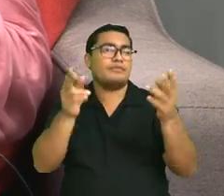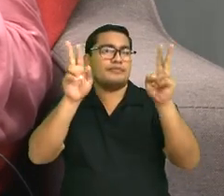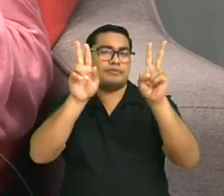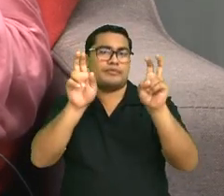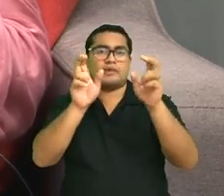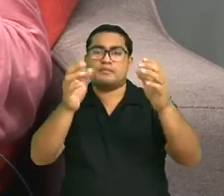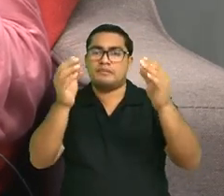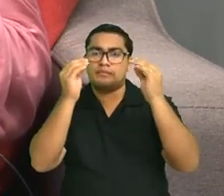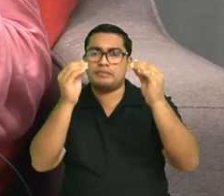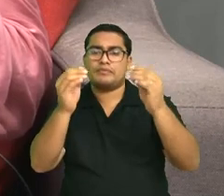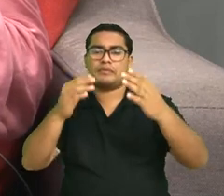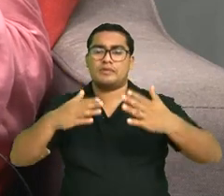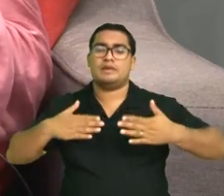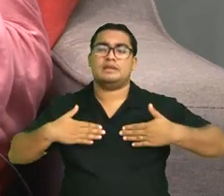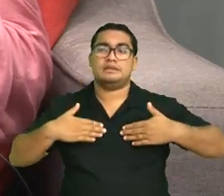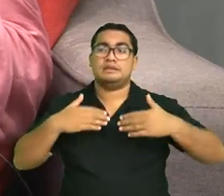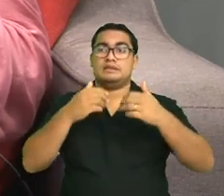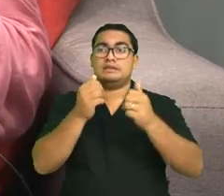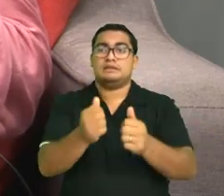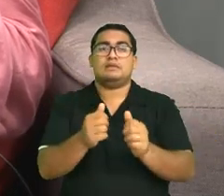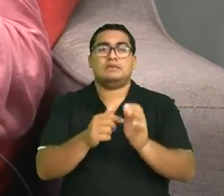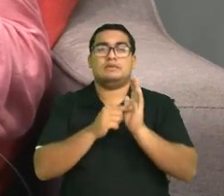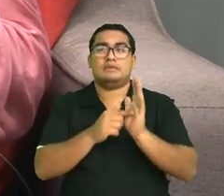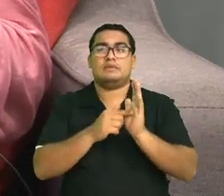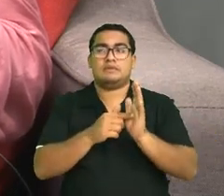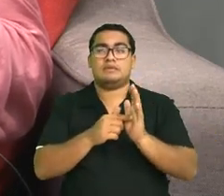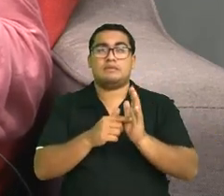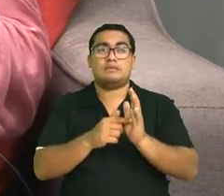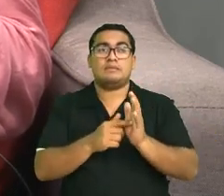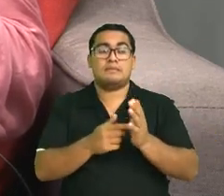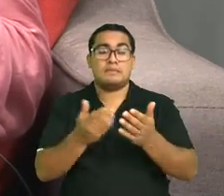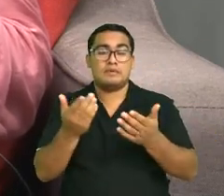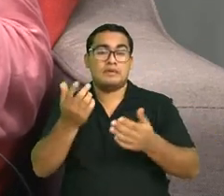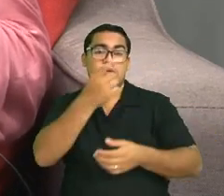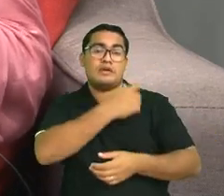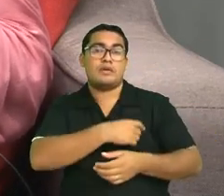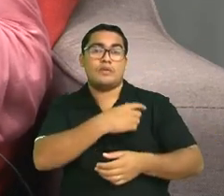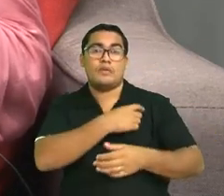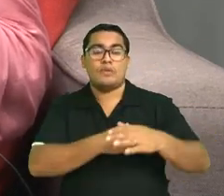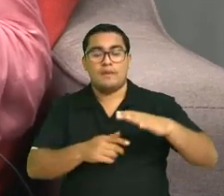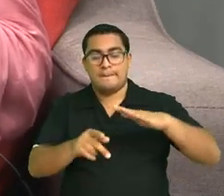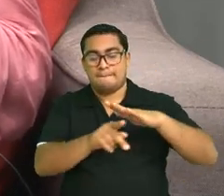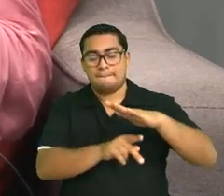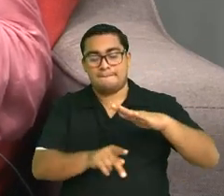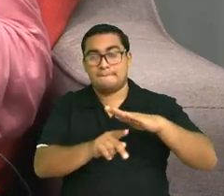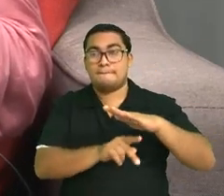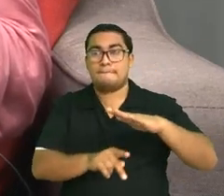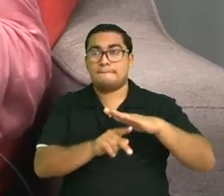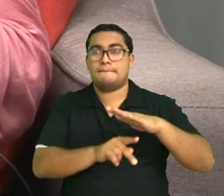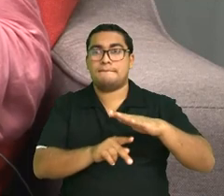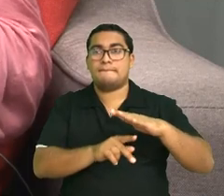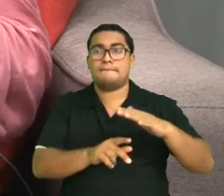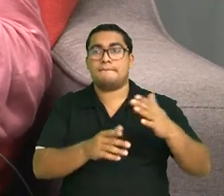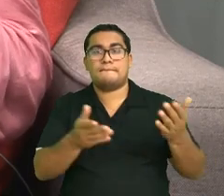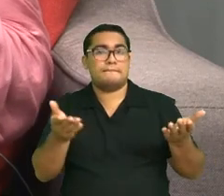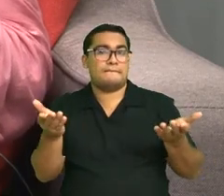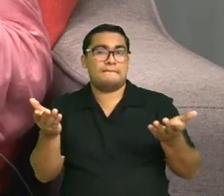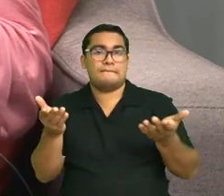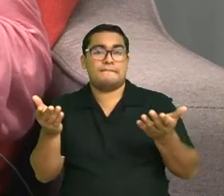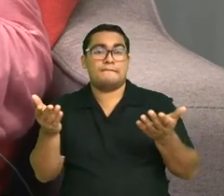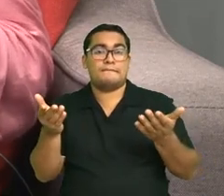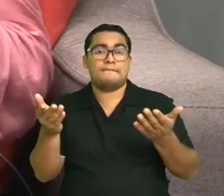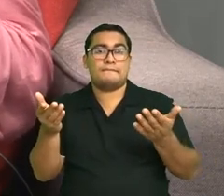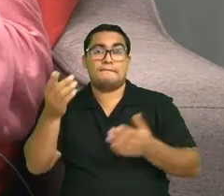incluyente, que va desde los preescolares hasta la educación básica, con programas